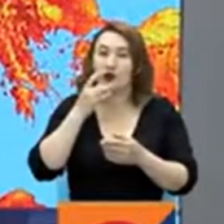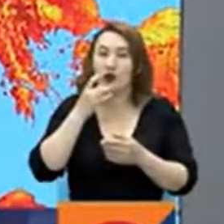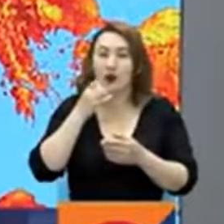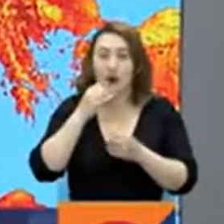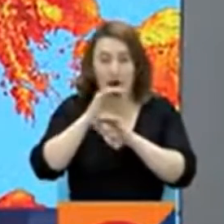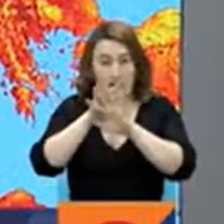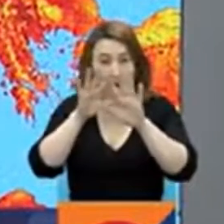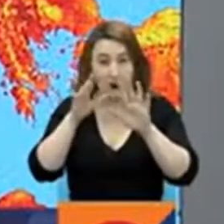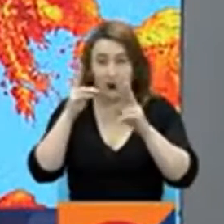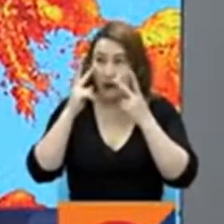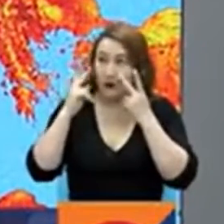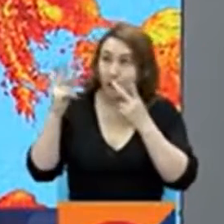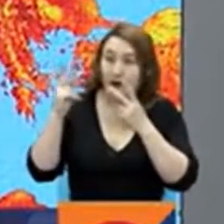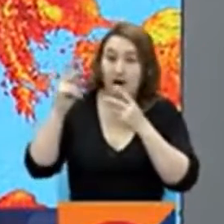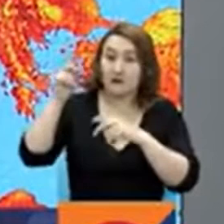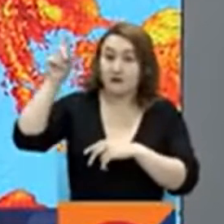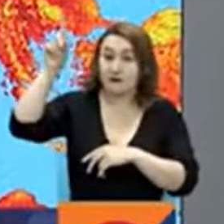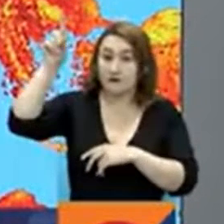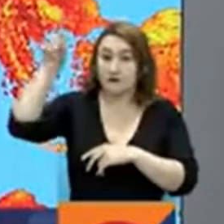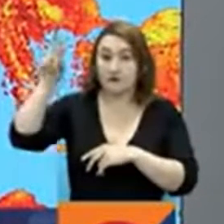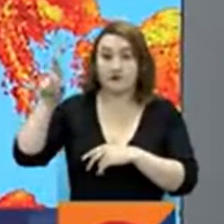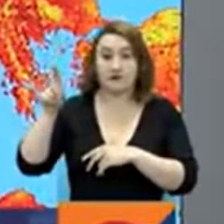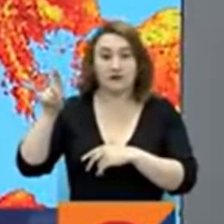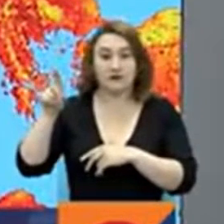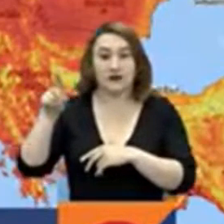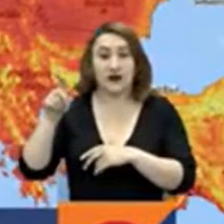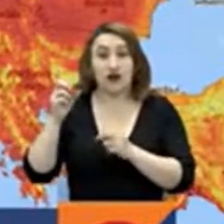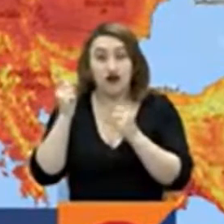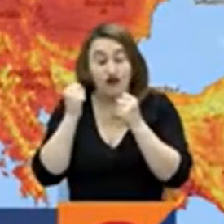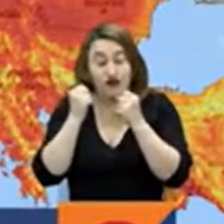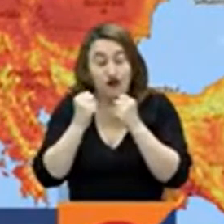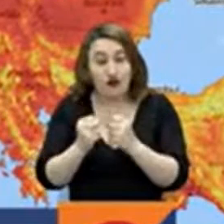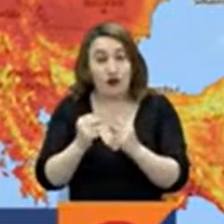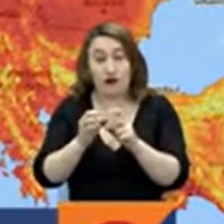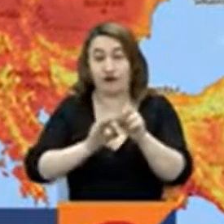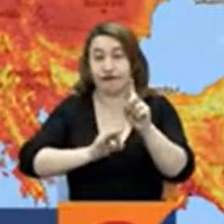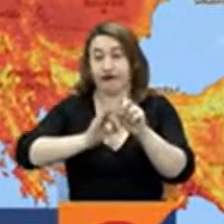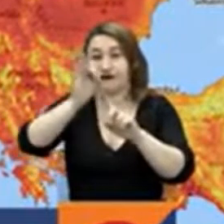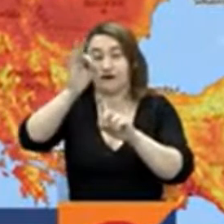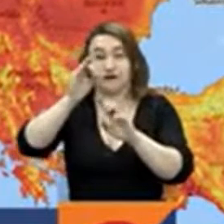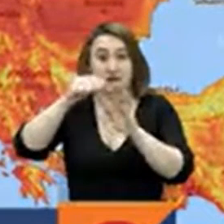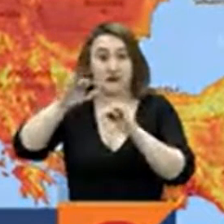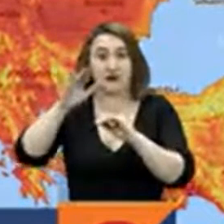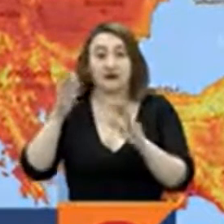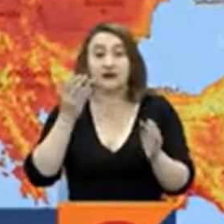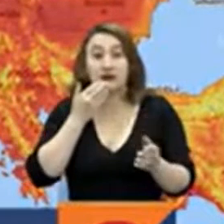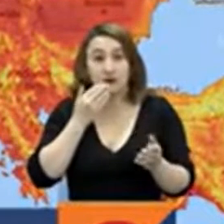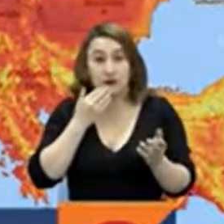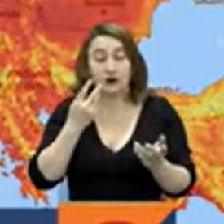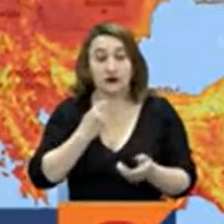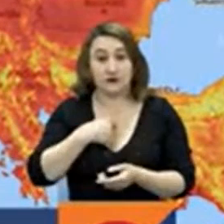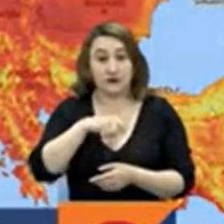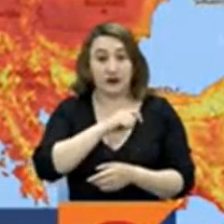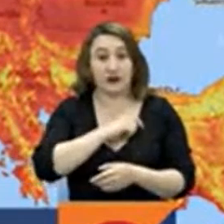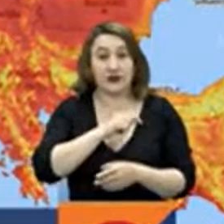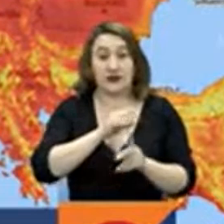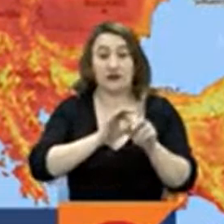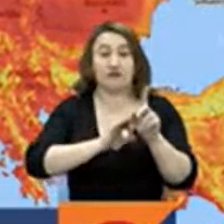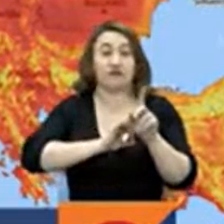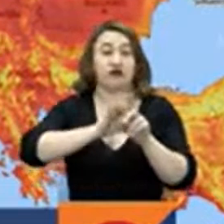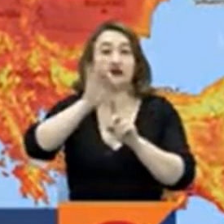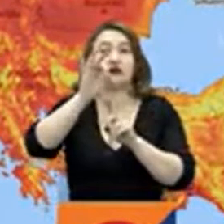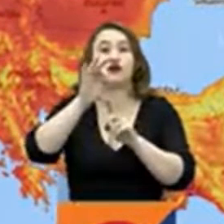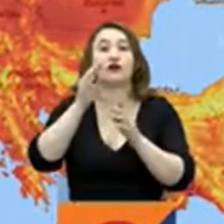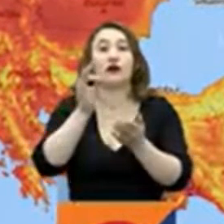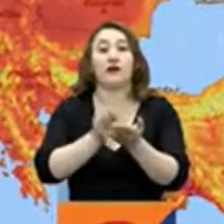en pantalla es el que representa las más altas temperaturas. Por ejemplo, en España, la más alta temperatura en su